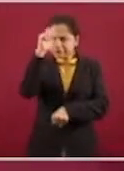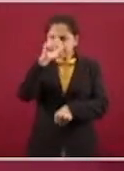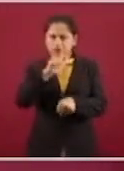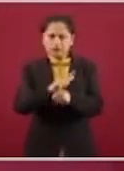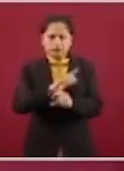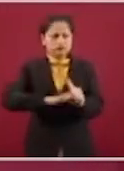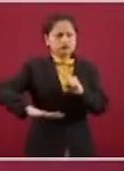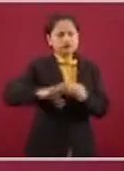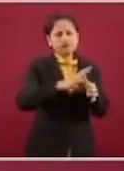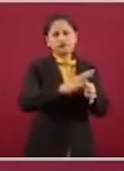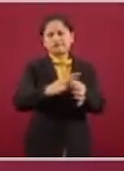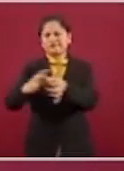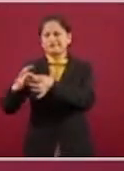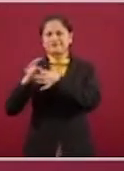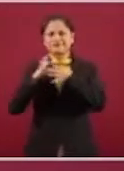Quiero agradecer porque